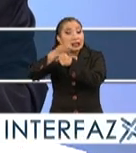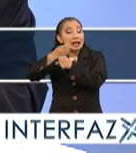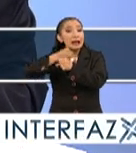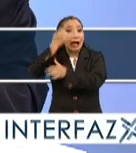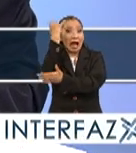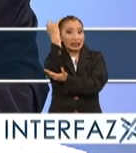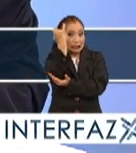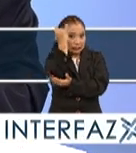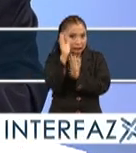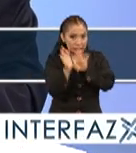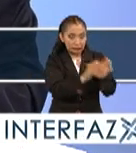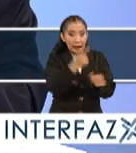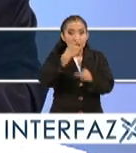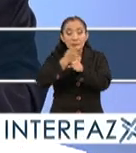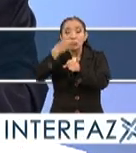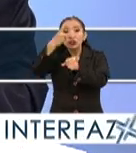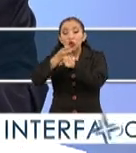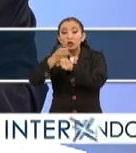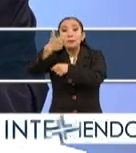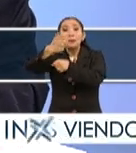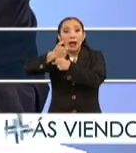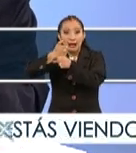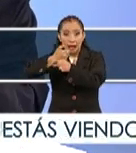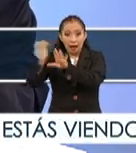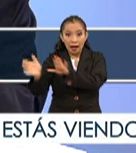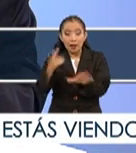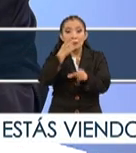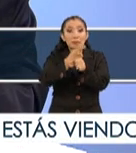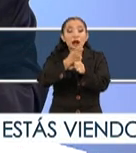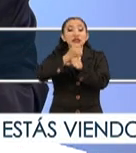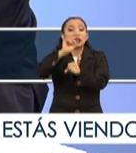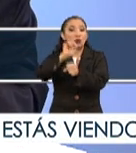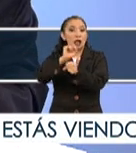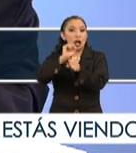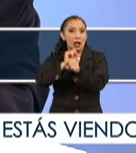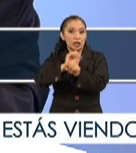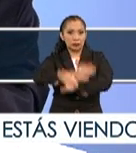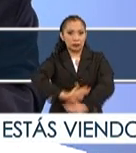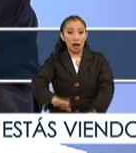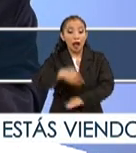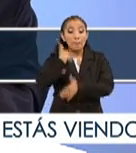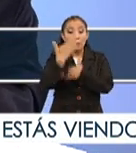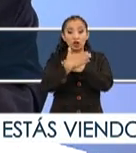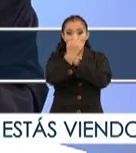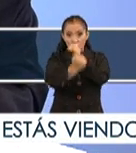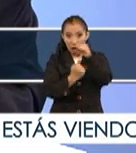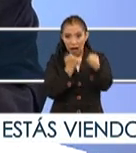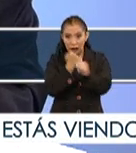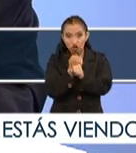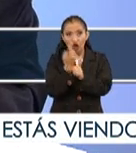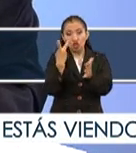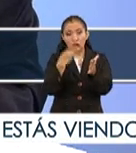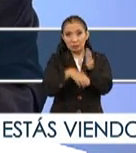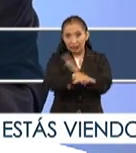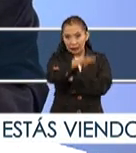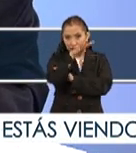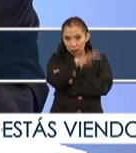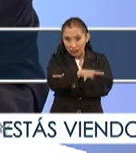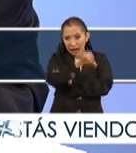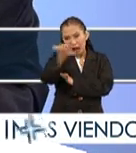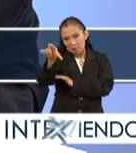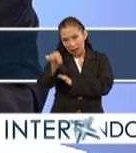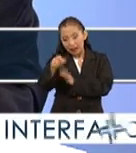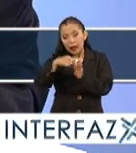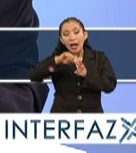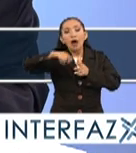de preescolar, para primero y segundo de primaria y para primero de secundaria. El próximo año, en el año 2019,